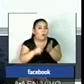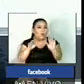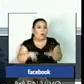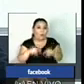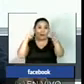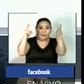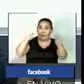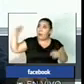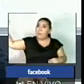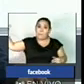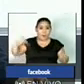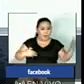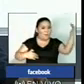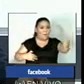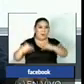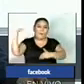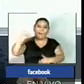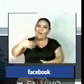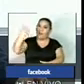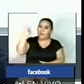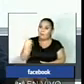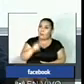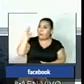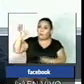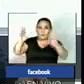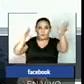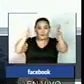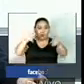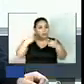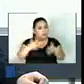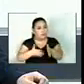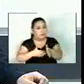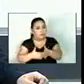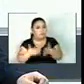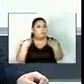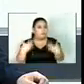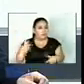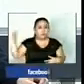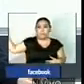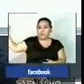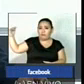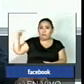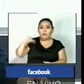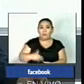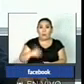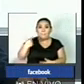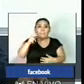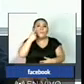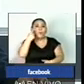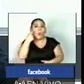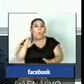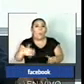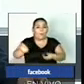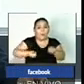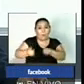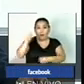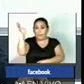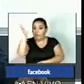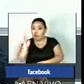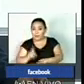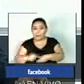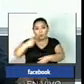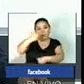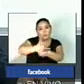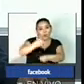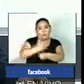que los salvadoreños varados en el exterior regresen. Ya se echó a andar. Cientos de con nacionales vendrán por tierra desde Belice, Guatemala y